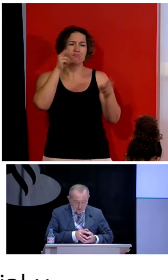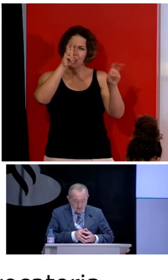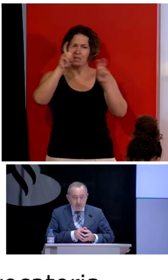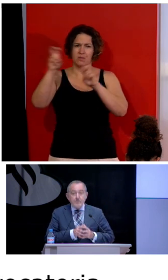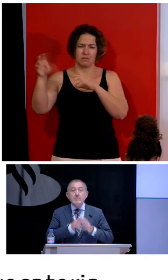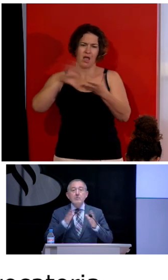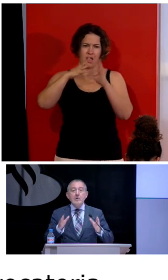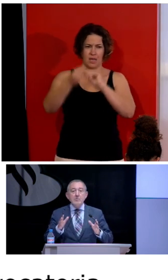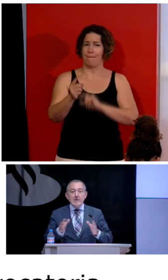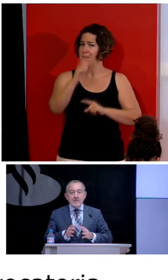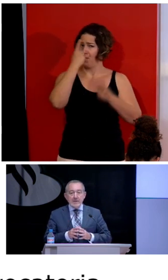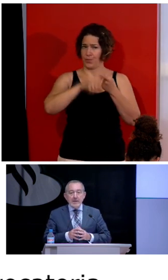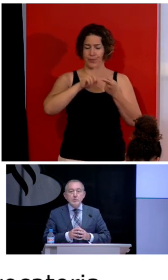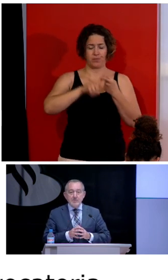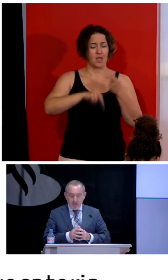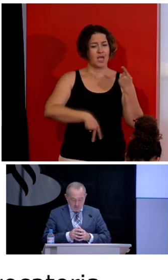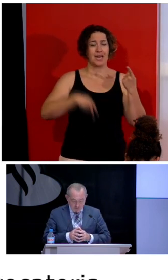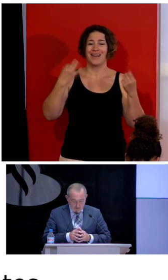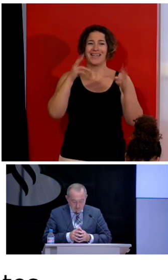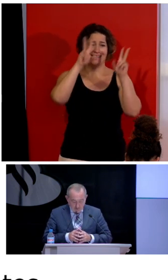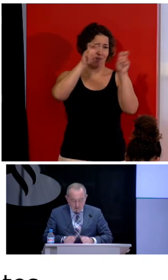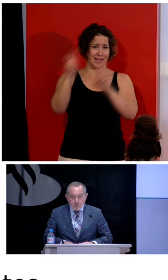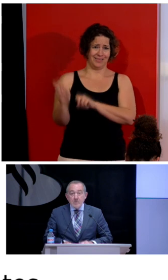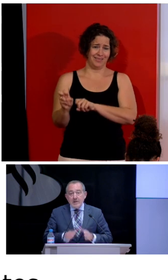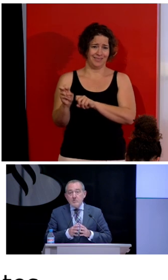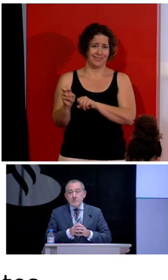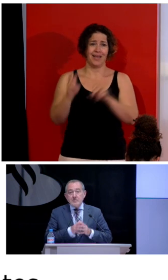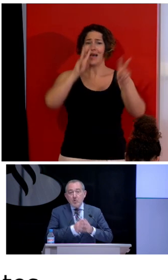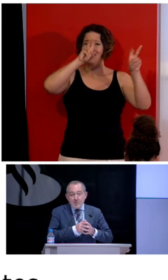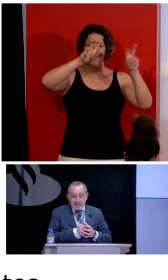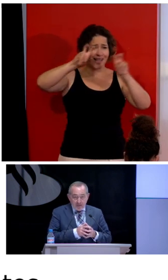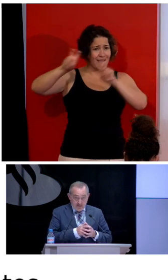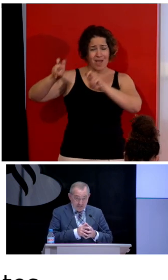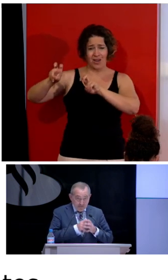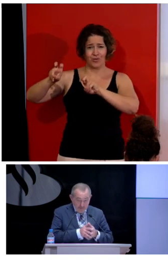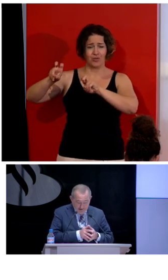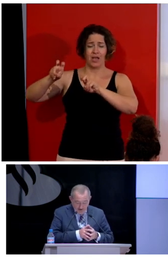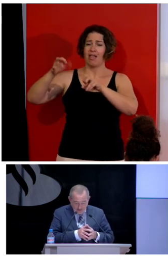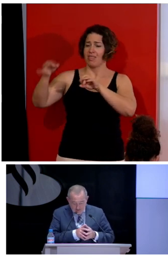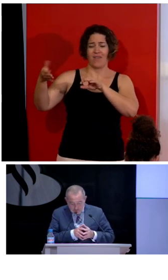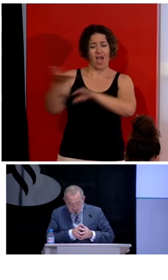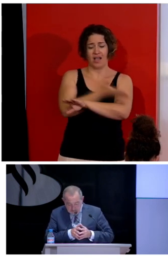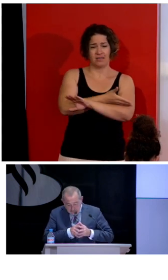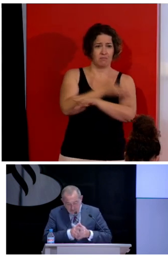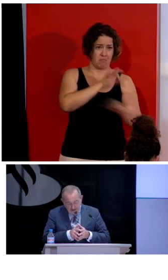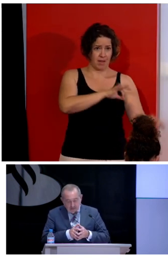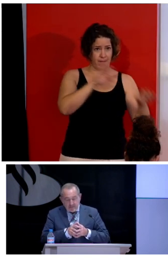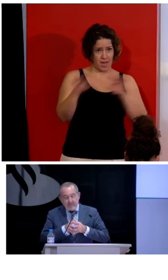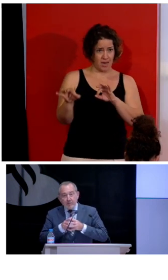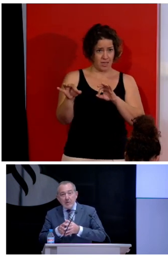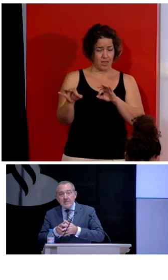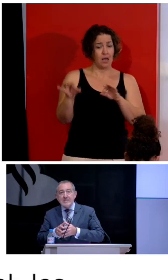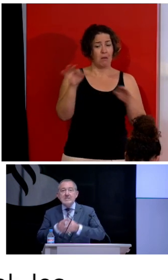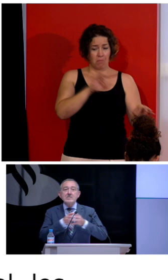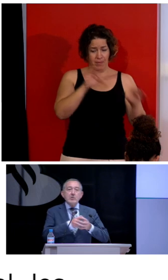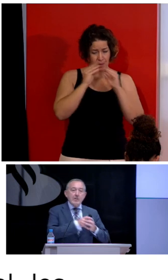adaptación. En primer lugar, con carácter general, los temarios. Los temarios se recomienda que se preparen y se